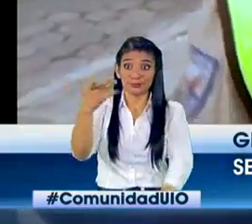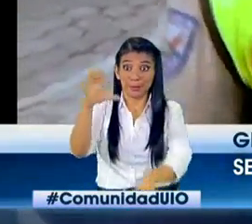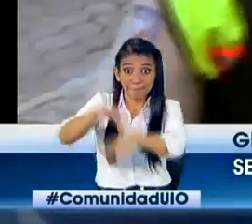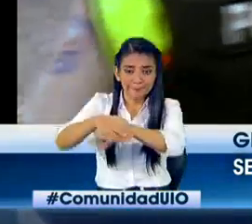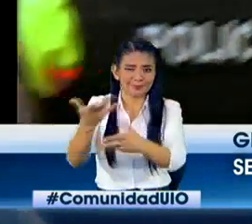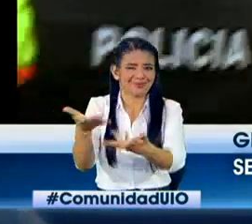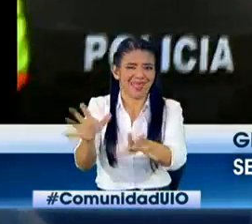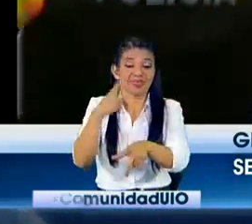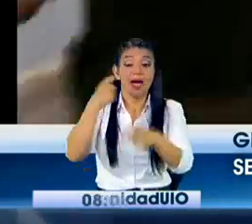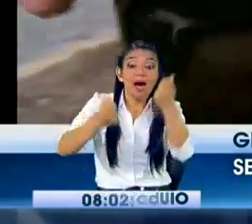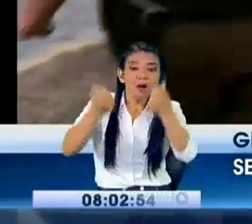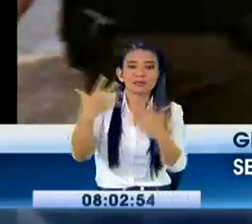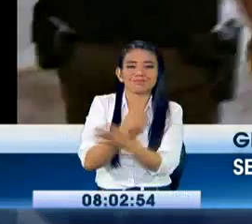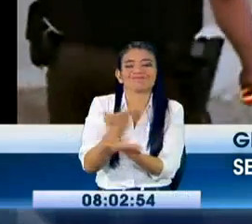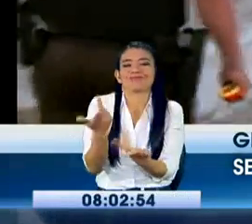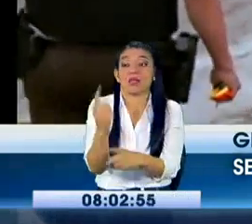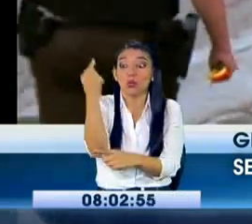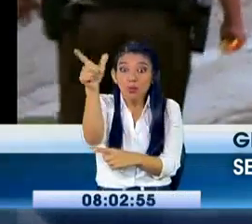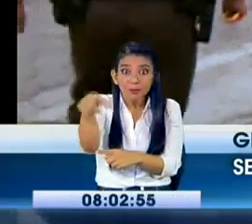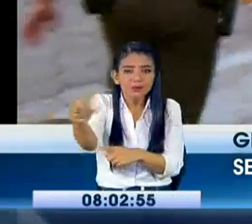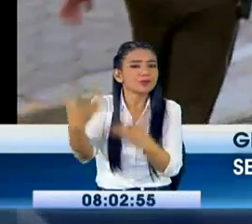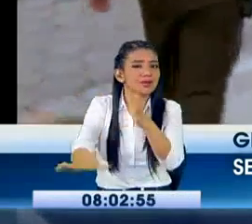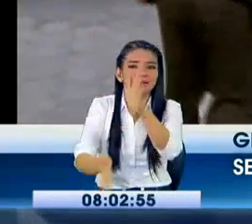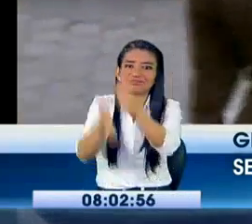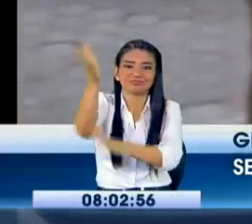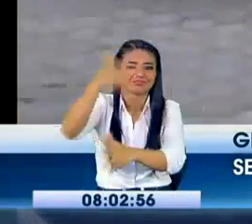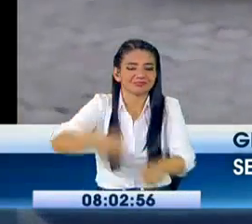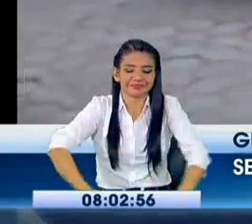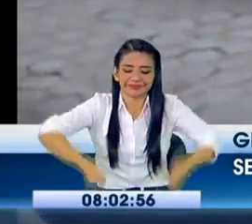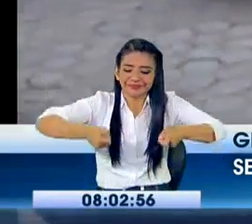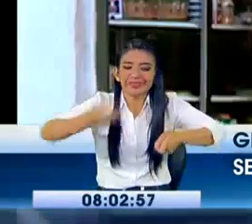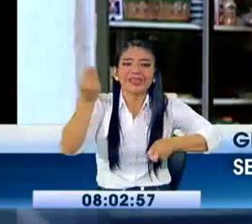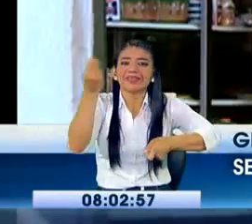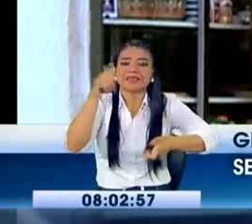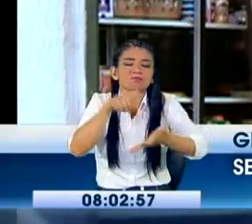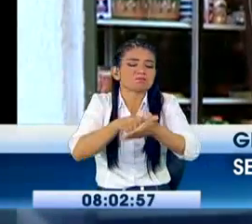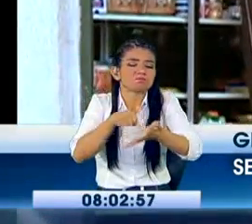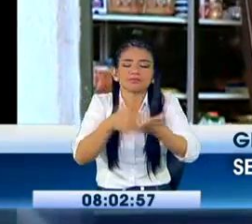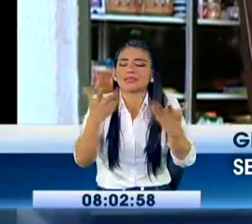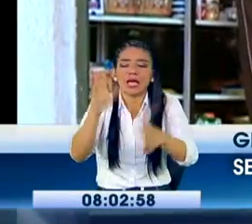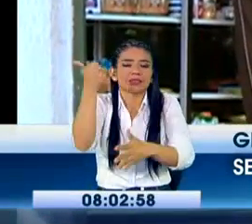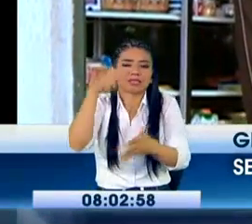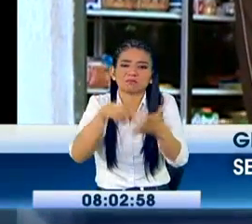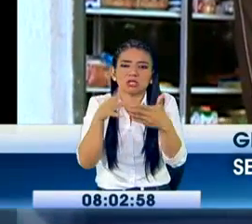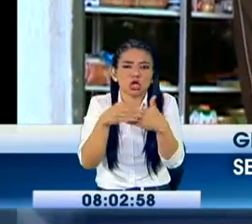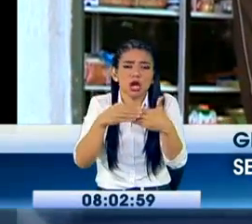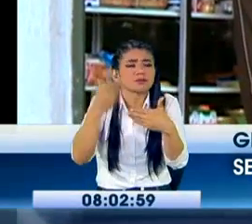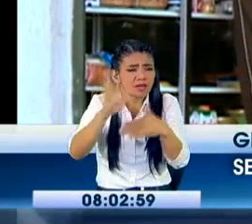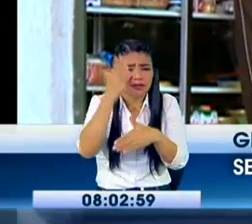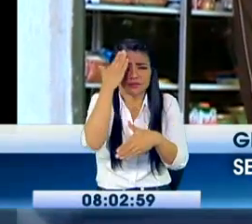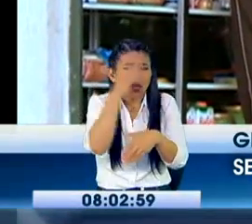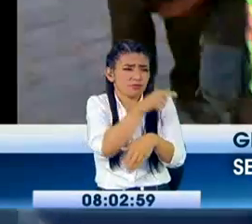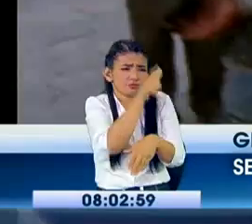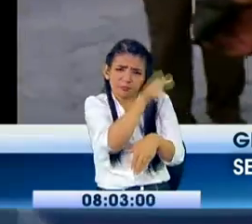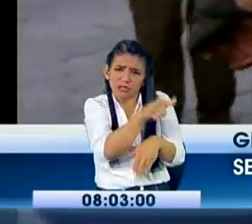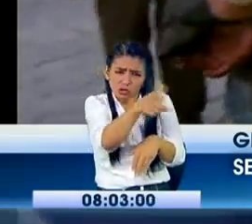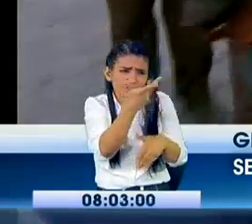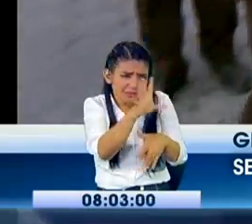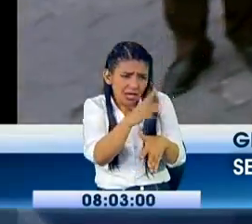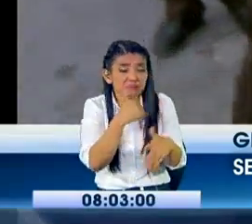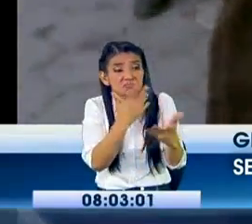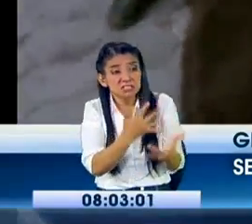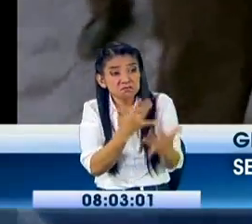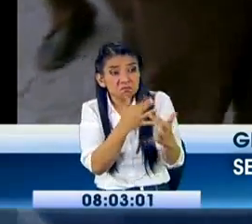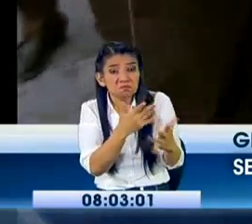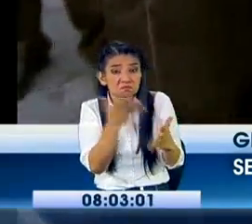Uno de ellos se habría llevado los 10 mil dólares. Aparentemente sabían de los movimientos de los recaudadores. Entonces esperaron con